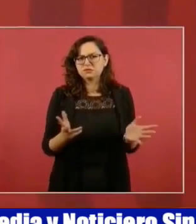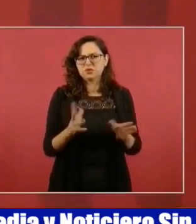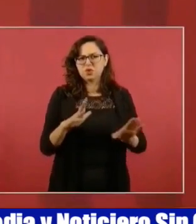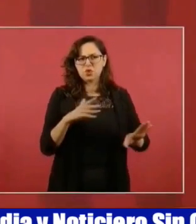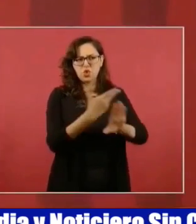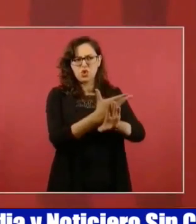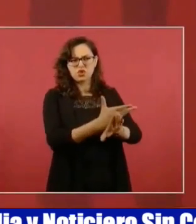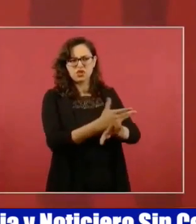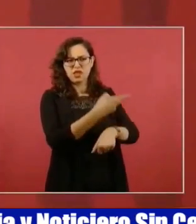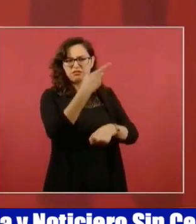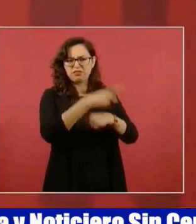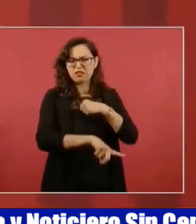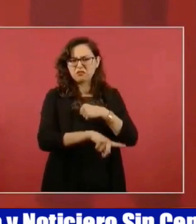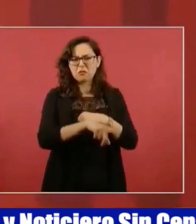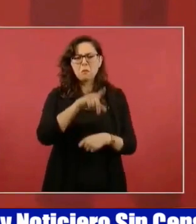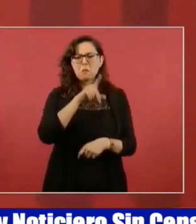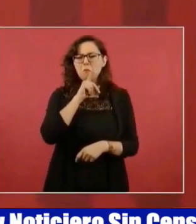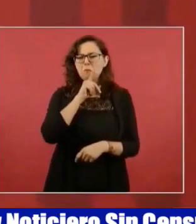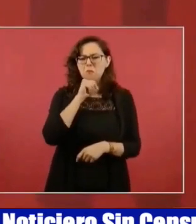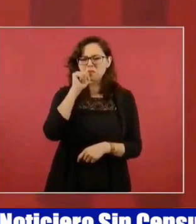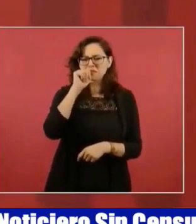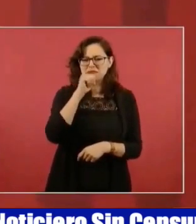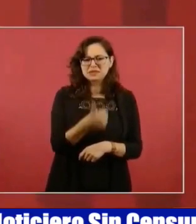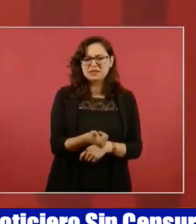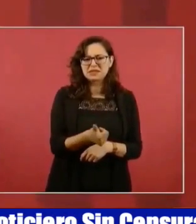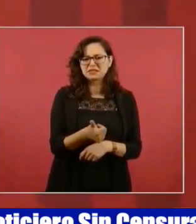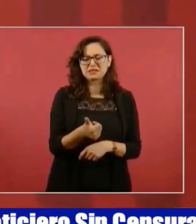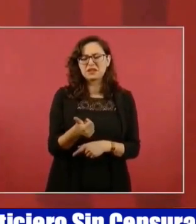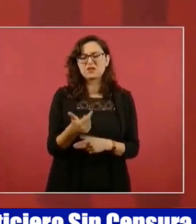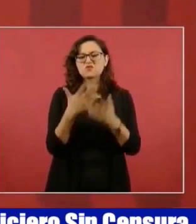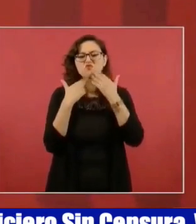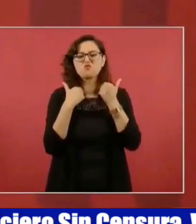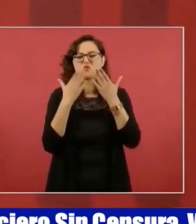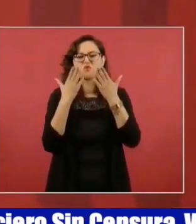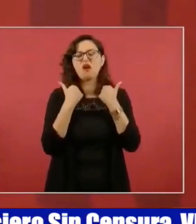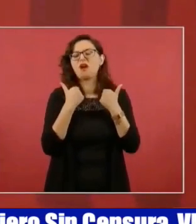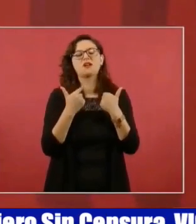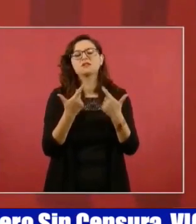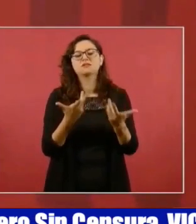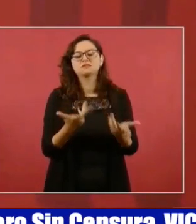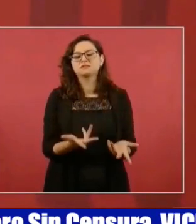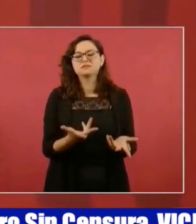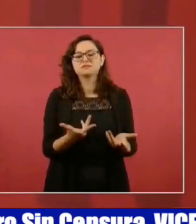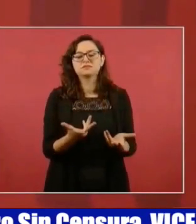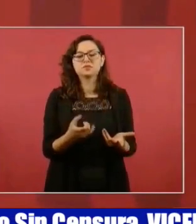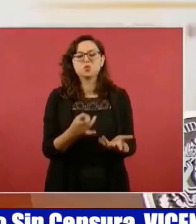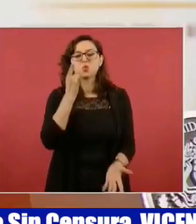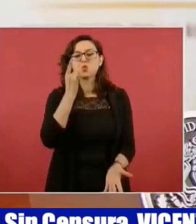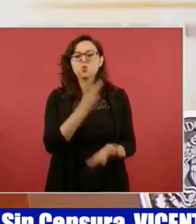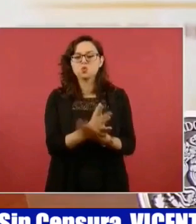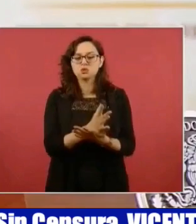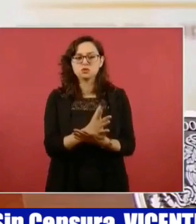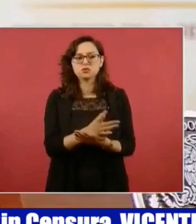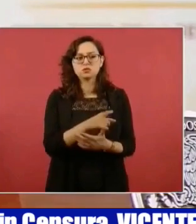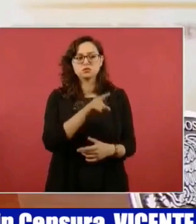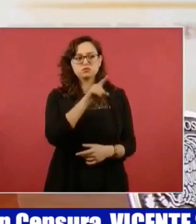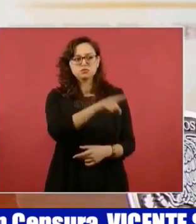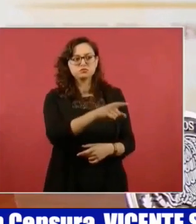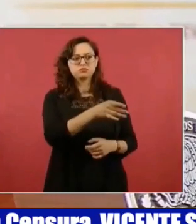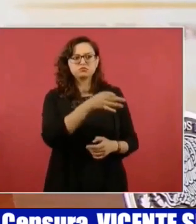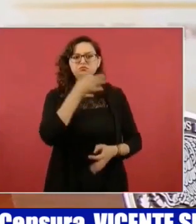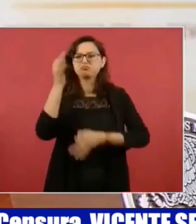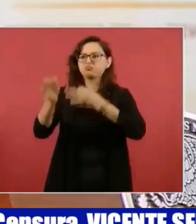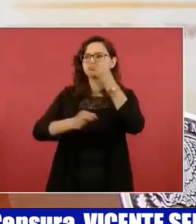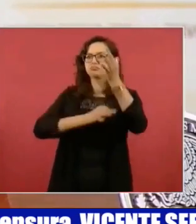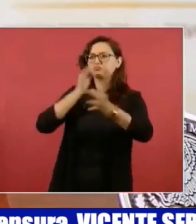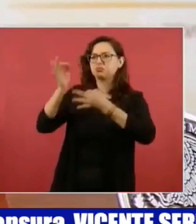dañar a nadie, para afectar a nadie, sino para mantener el debate